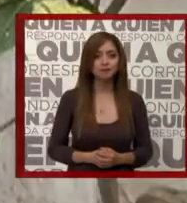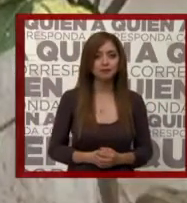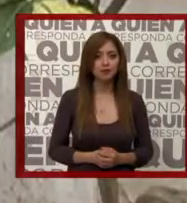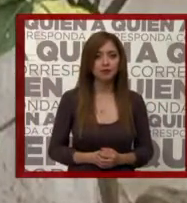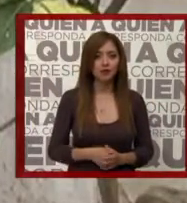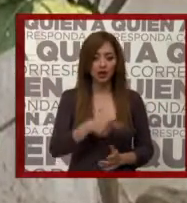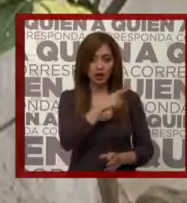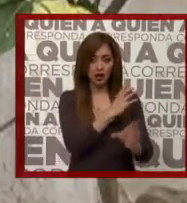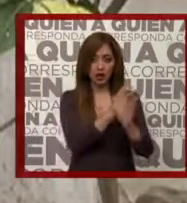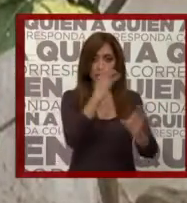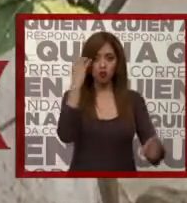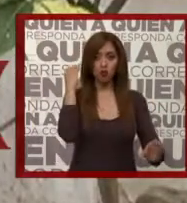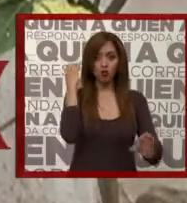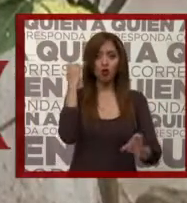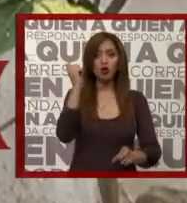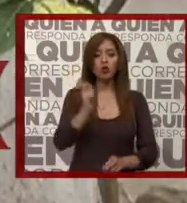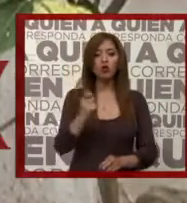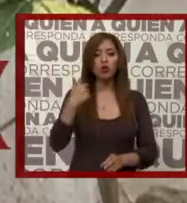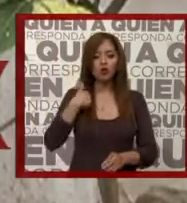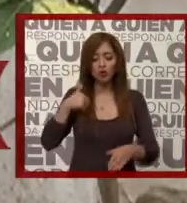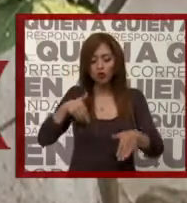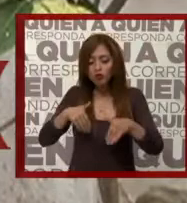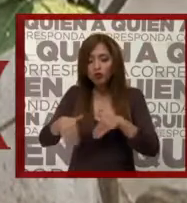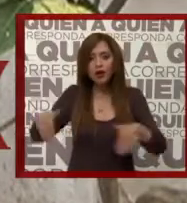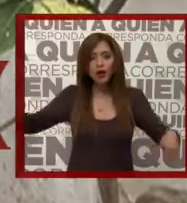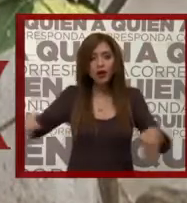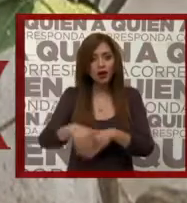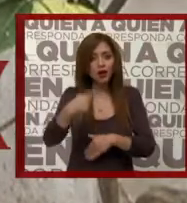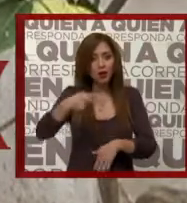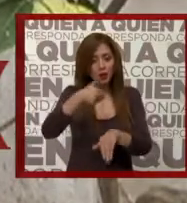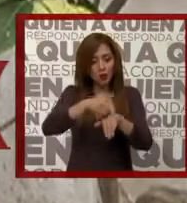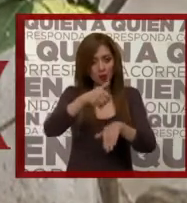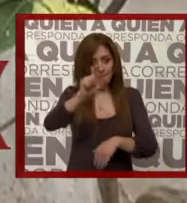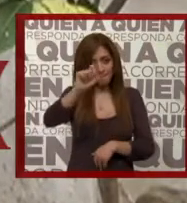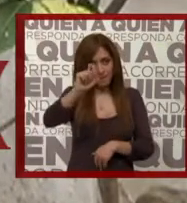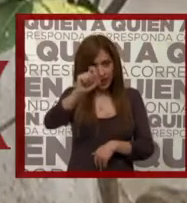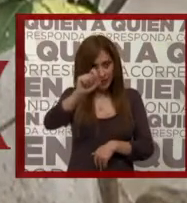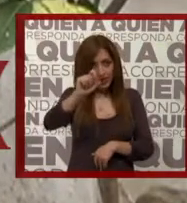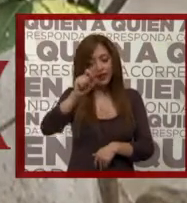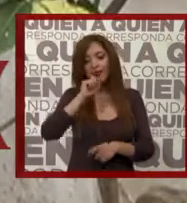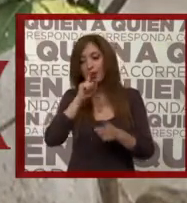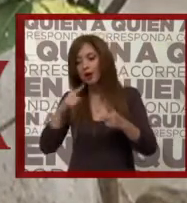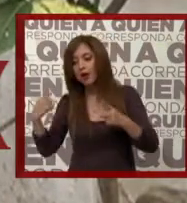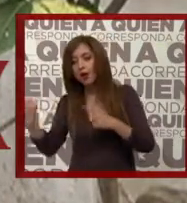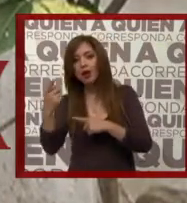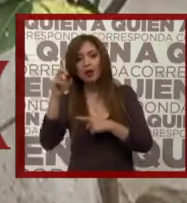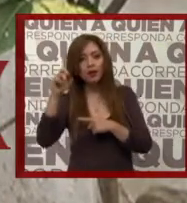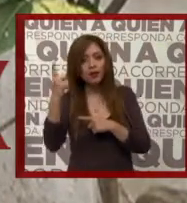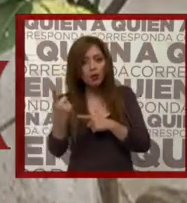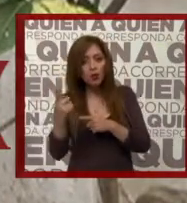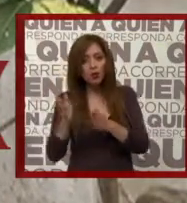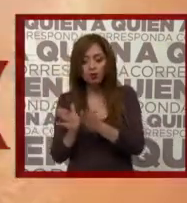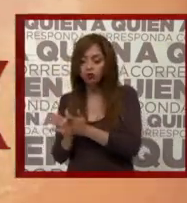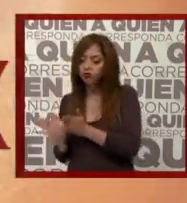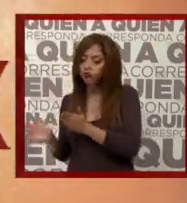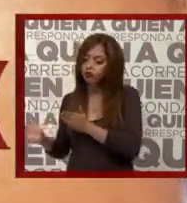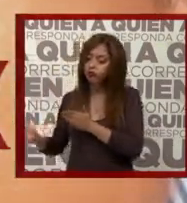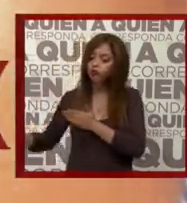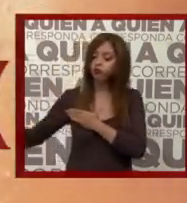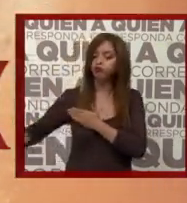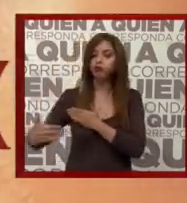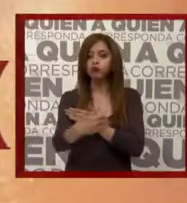pasajeros urbanos me cerró el paso en la avenida 20 y por la 31A, doblando a la